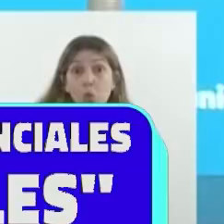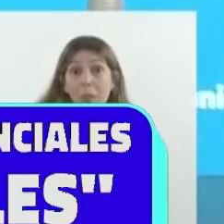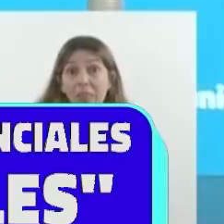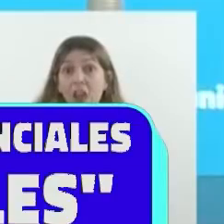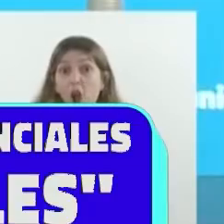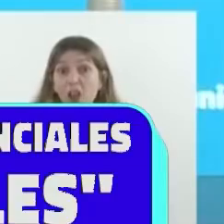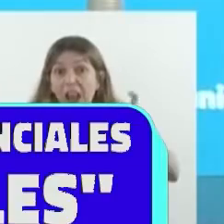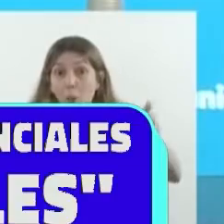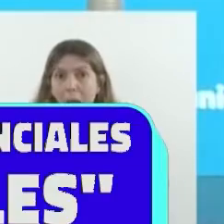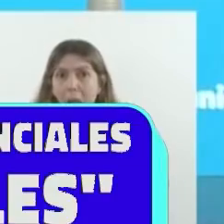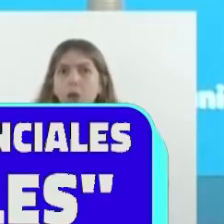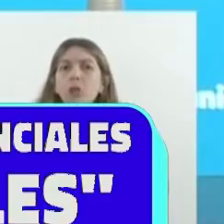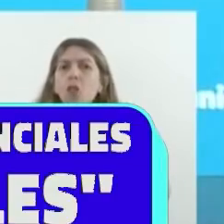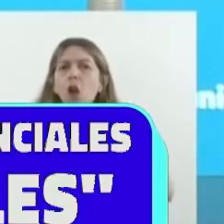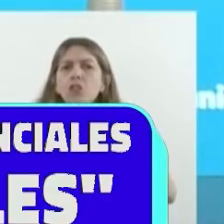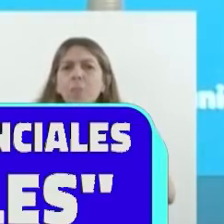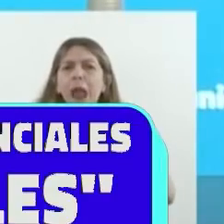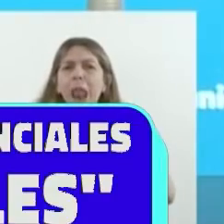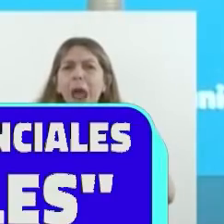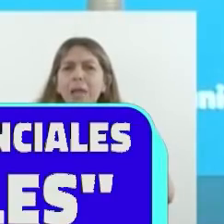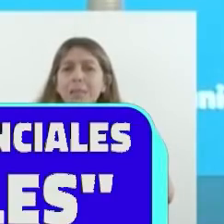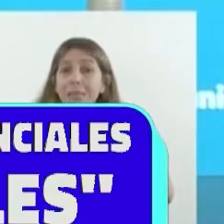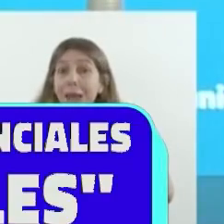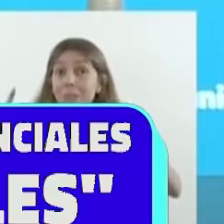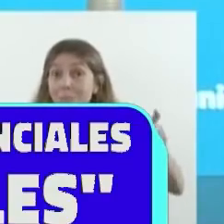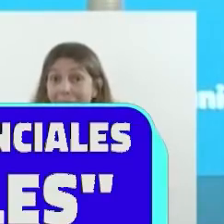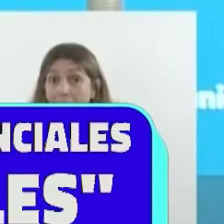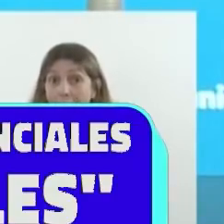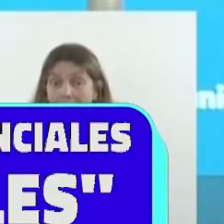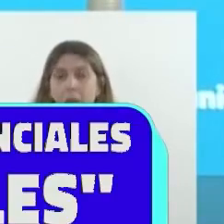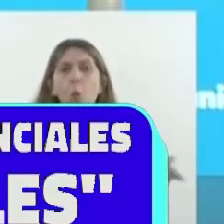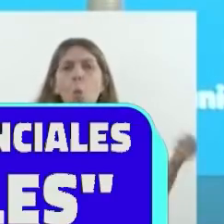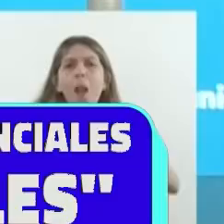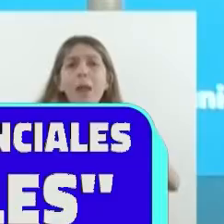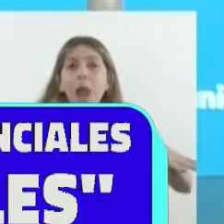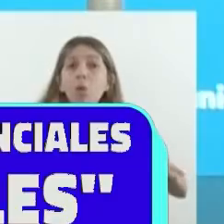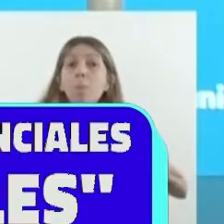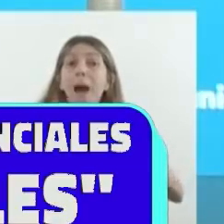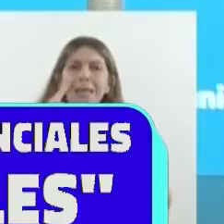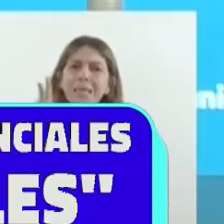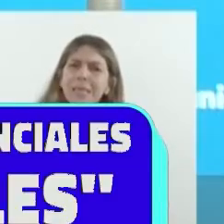la presencialidad pueda volver con más garantías y con más cuidados.